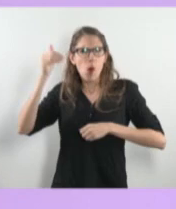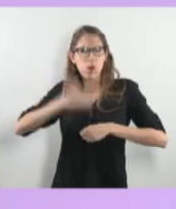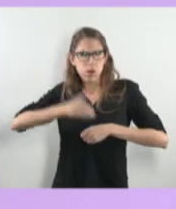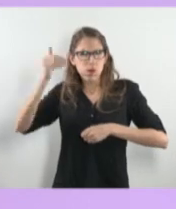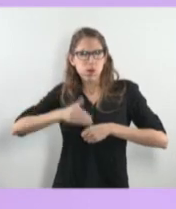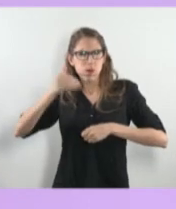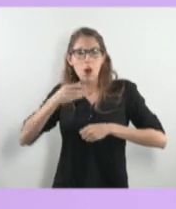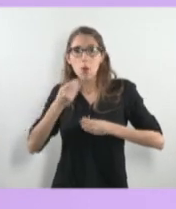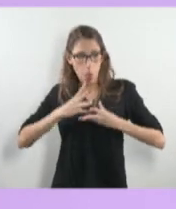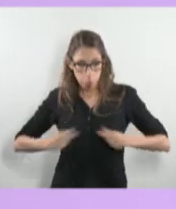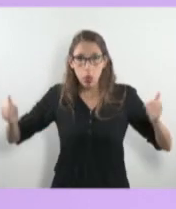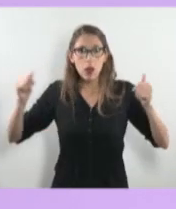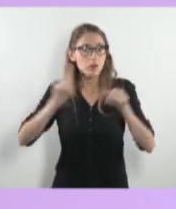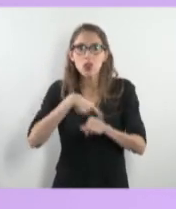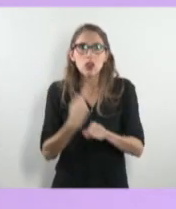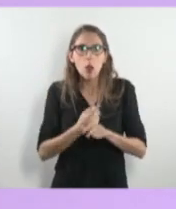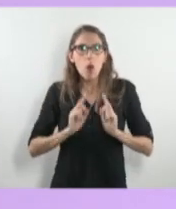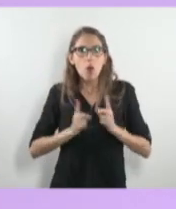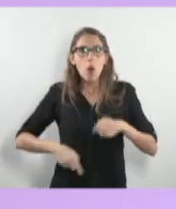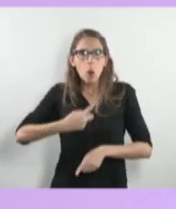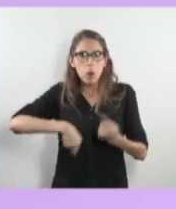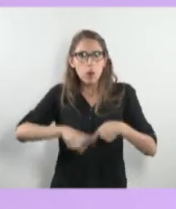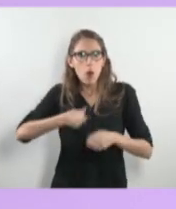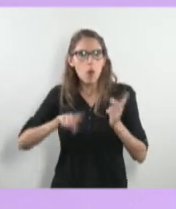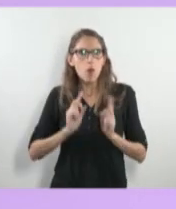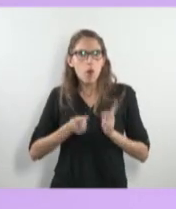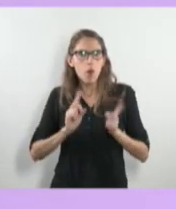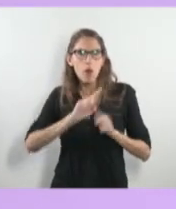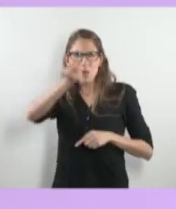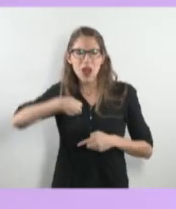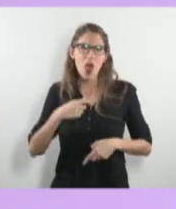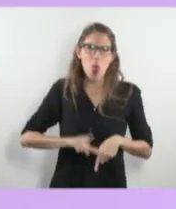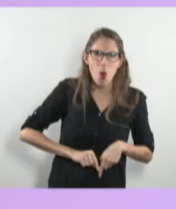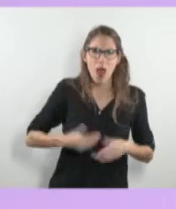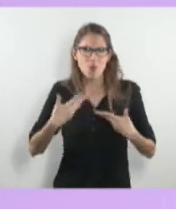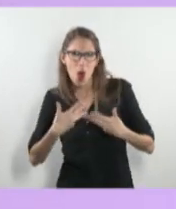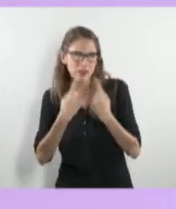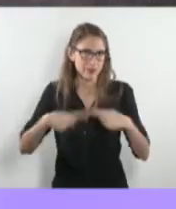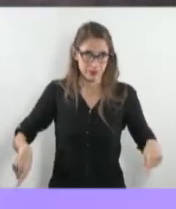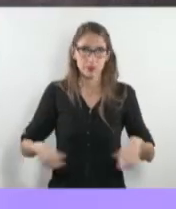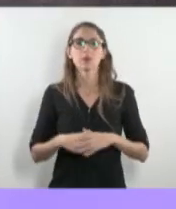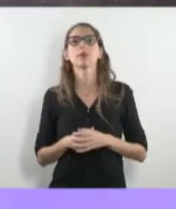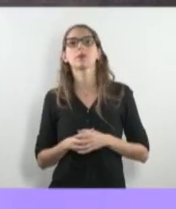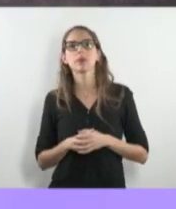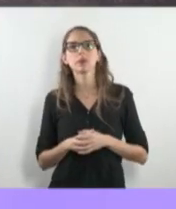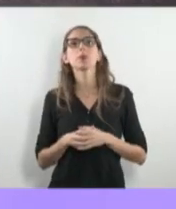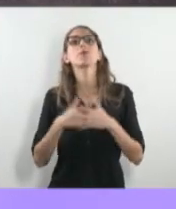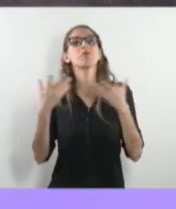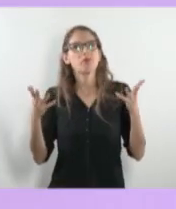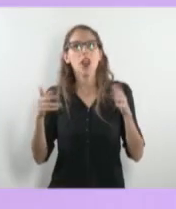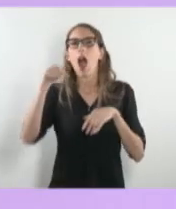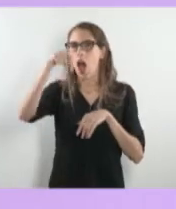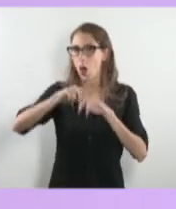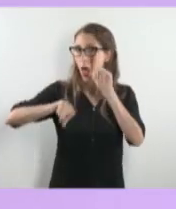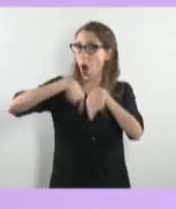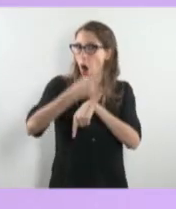molécula que queda permanentemente en el intestino generando molestias y complicaciones digamos, a nivel digestivo. Si te parece, vamos a ver otra de